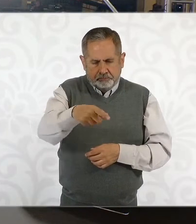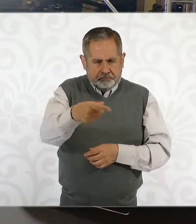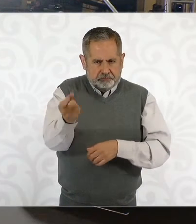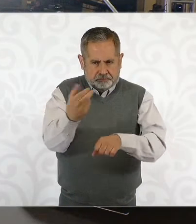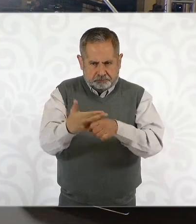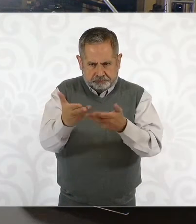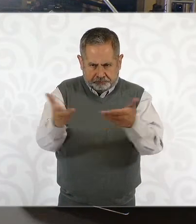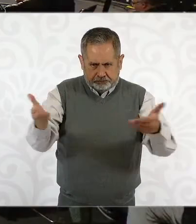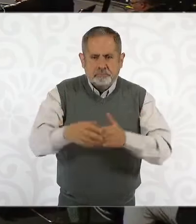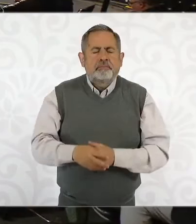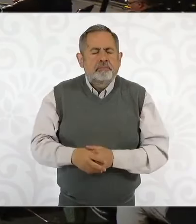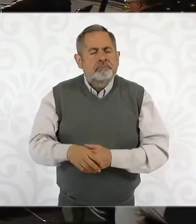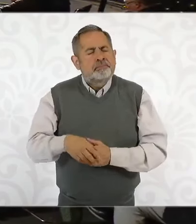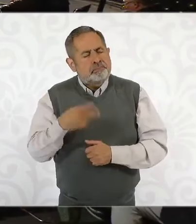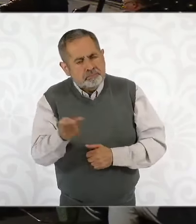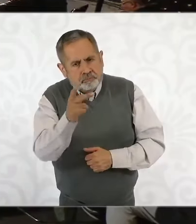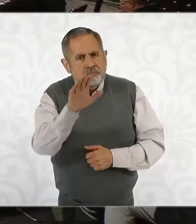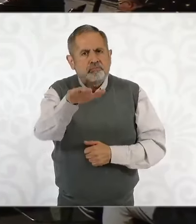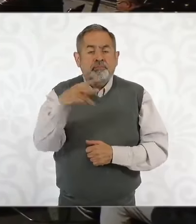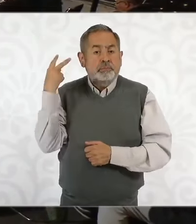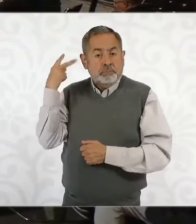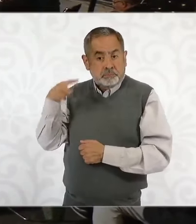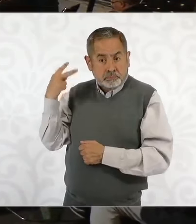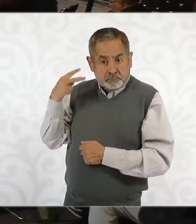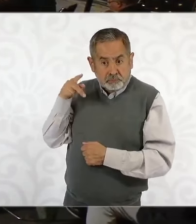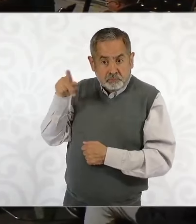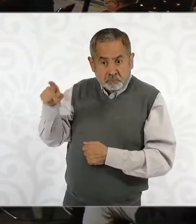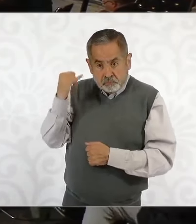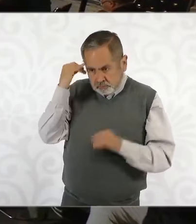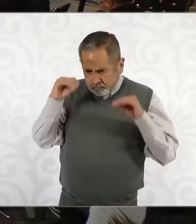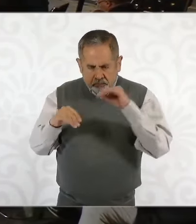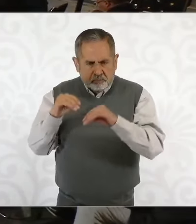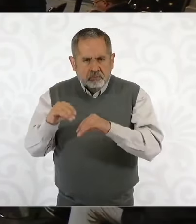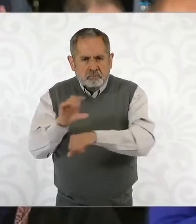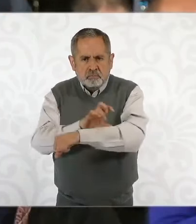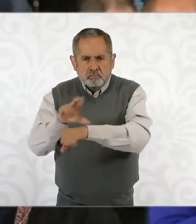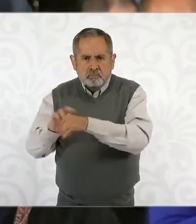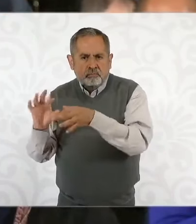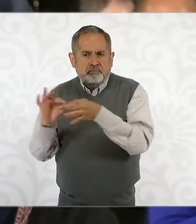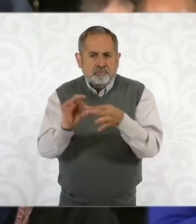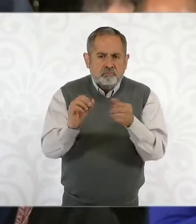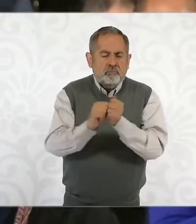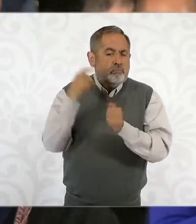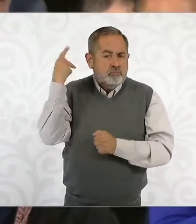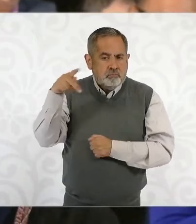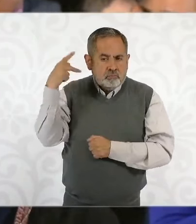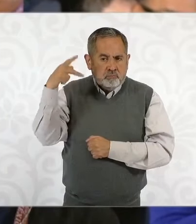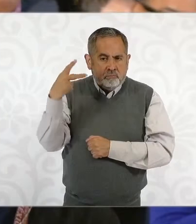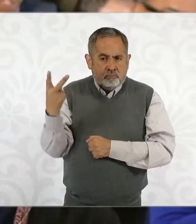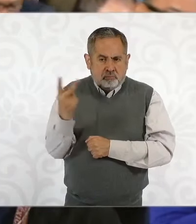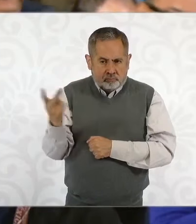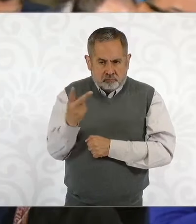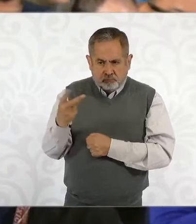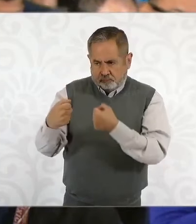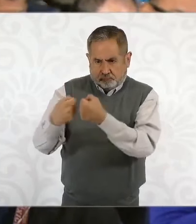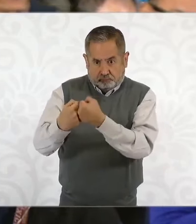secretaria. Presidenta, Veracruz está desarrollando una estrategia de coordinación con Puebla para reforzar la seguridad en las zonas